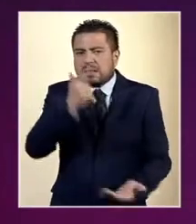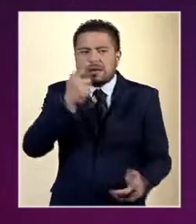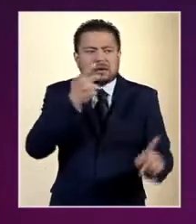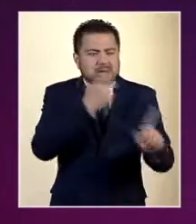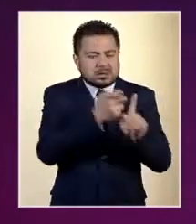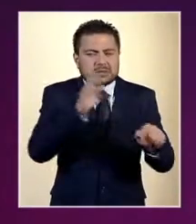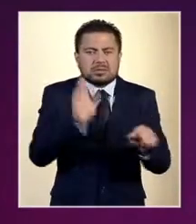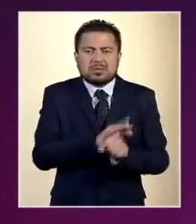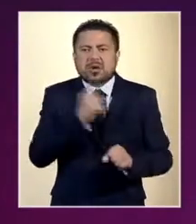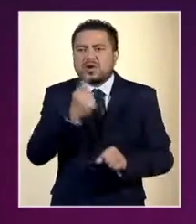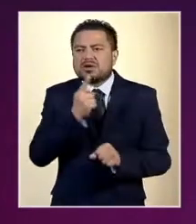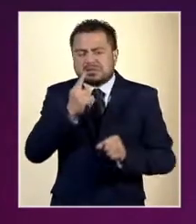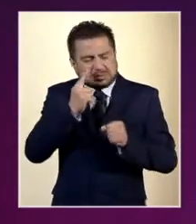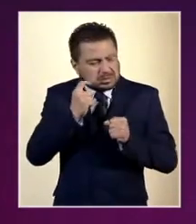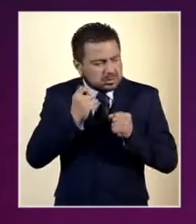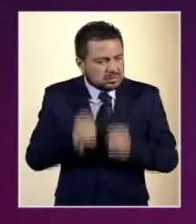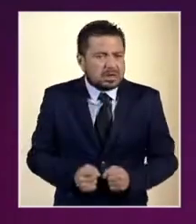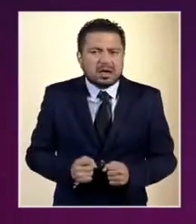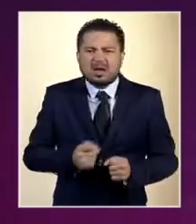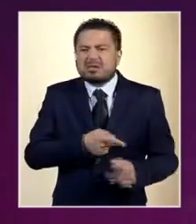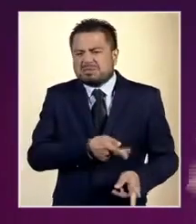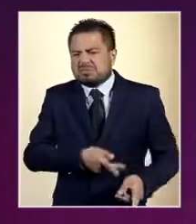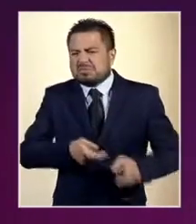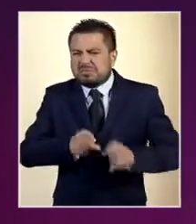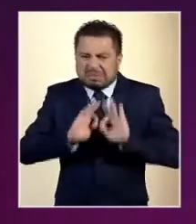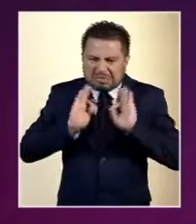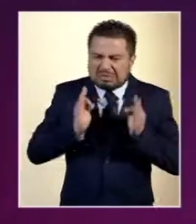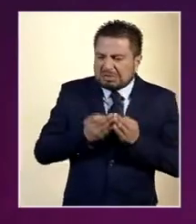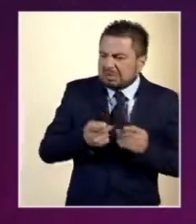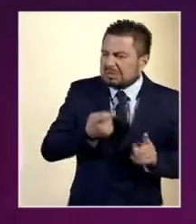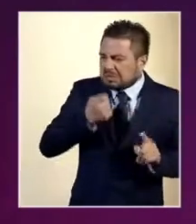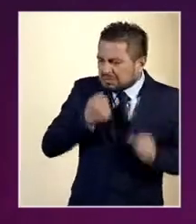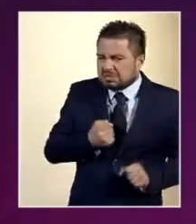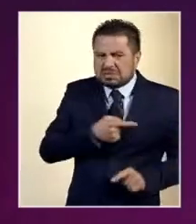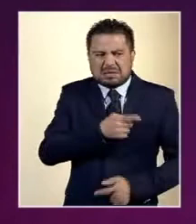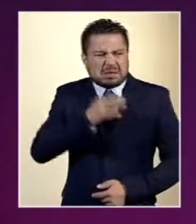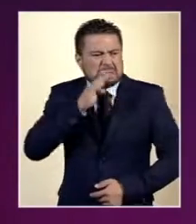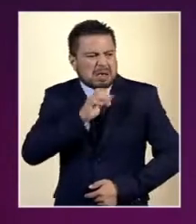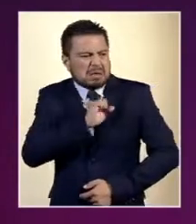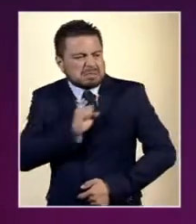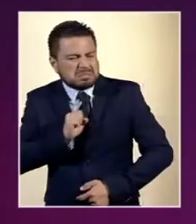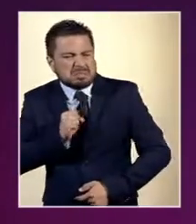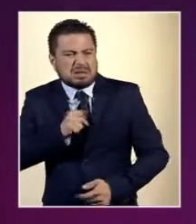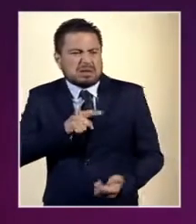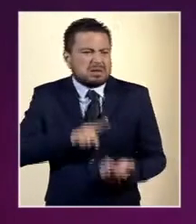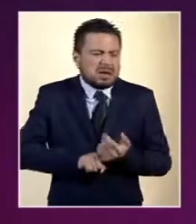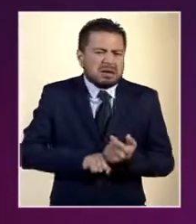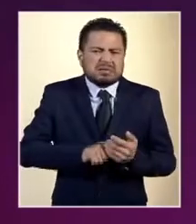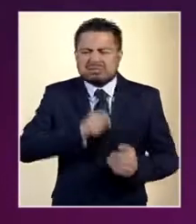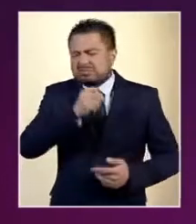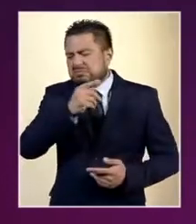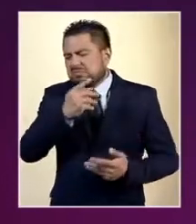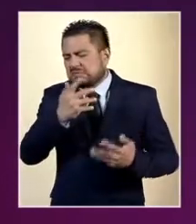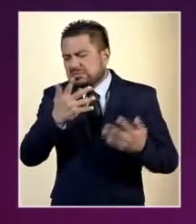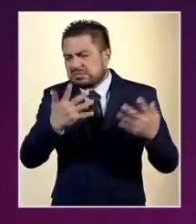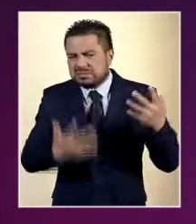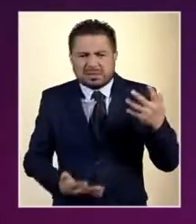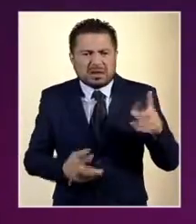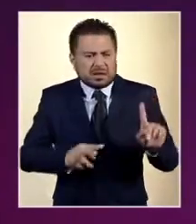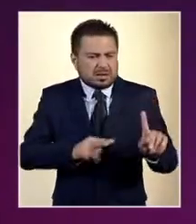peligrosísimo, porque es seguro que es delincuente, seguro que es un malviviente, seguro, o sea, son todas